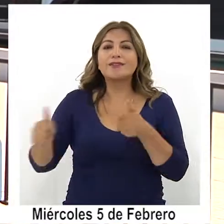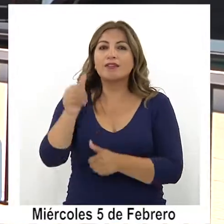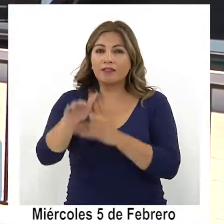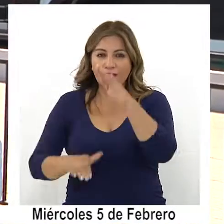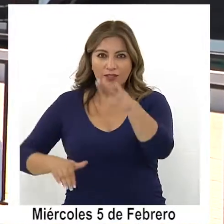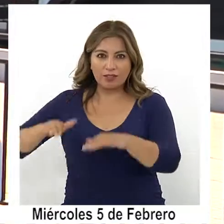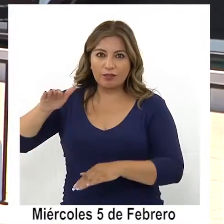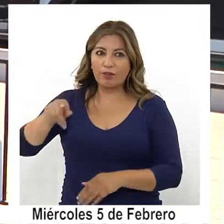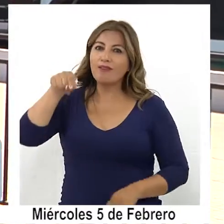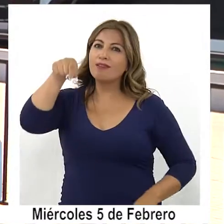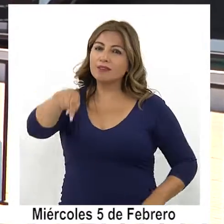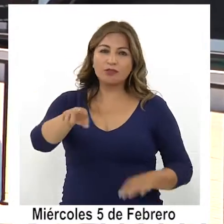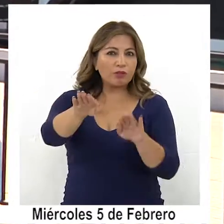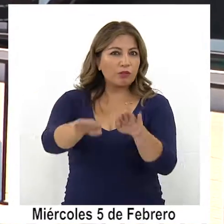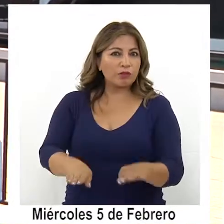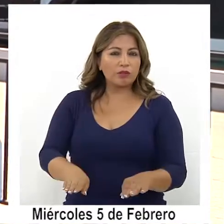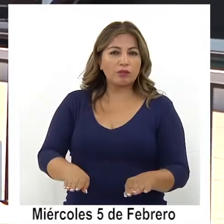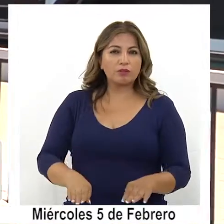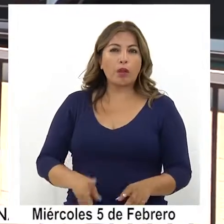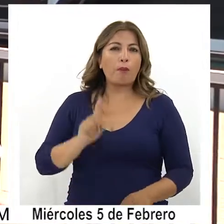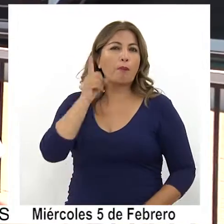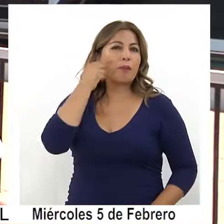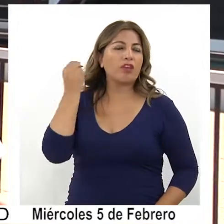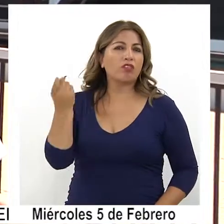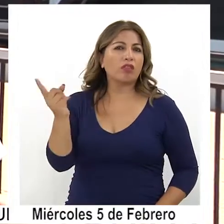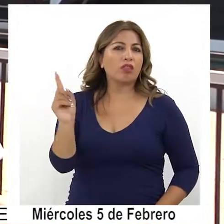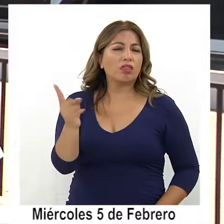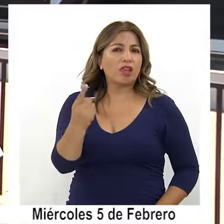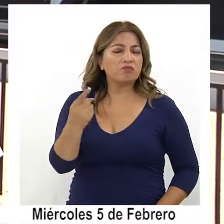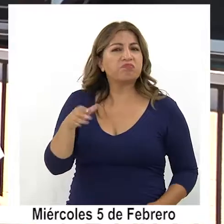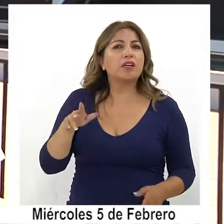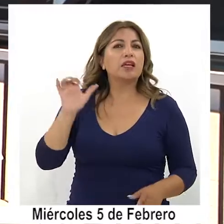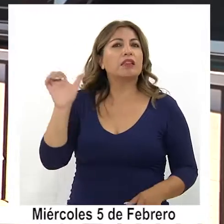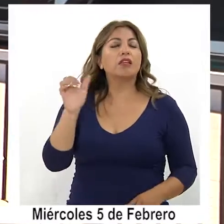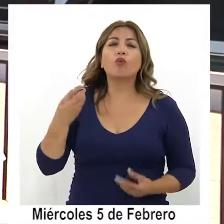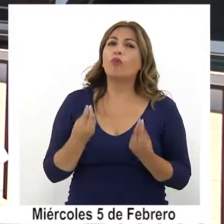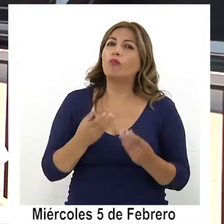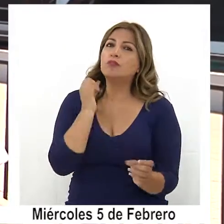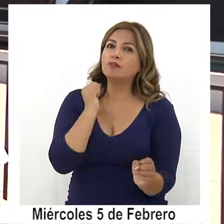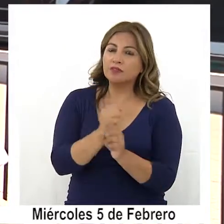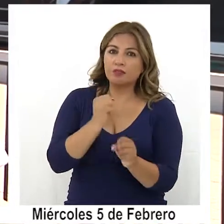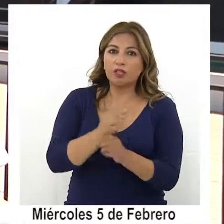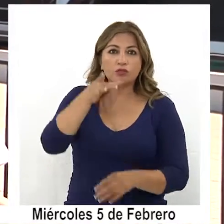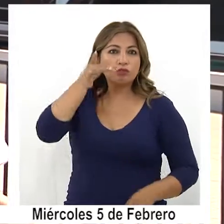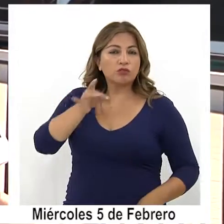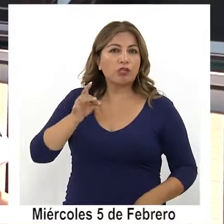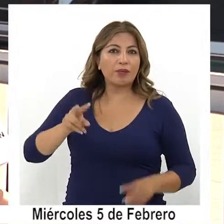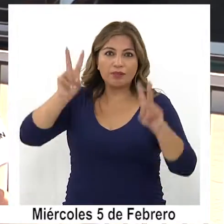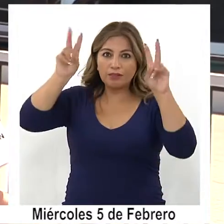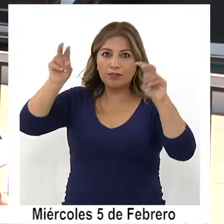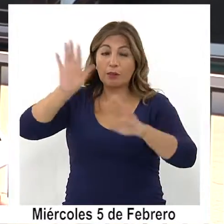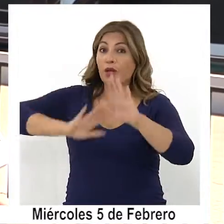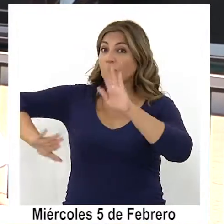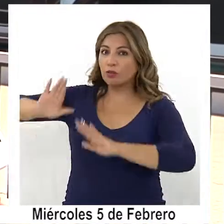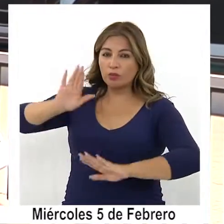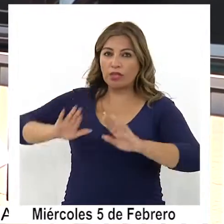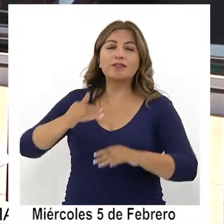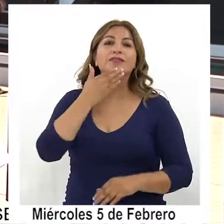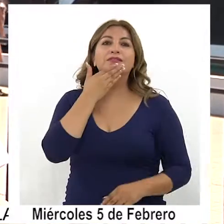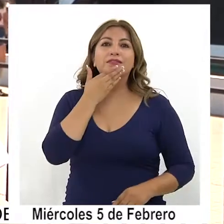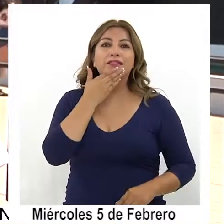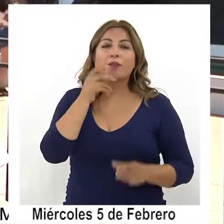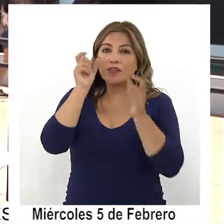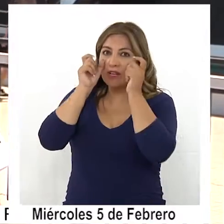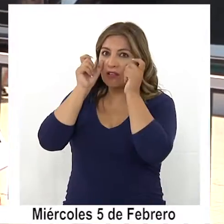sobre todo en el borde costero. Es así que desde los primeros días de enero hemos hecho una muy buena labor, no solo en el ámbito de la prevención,